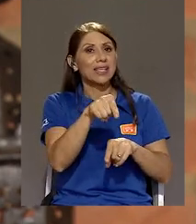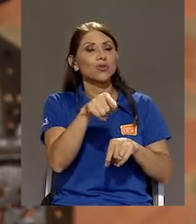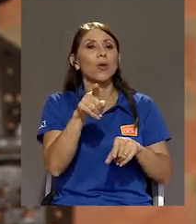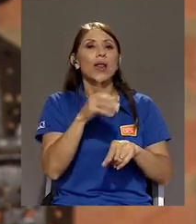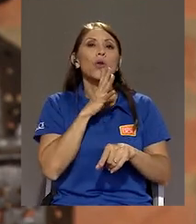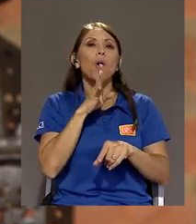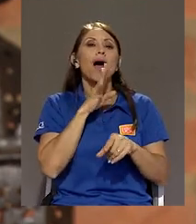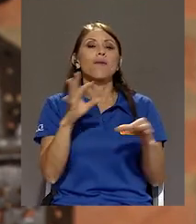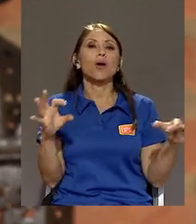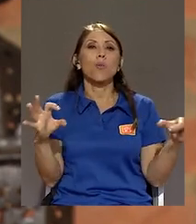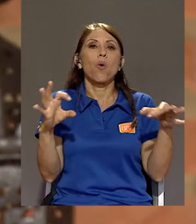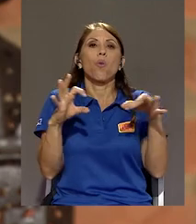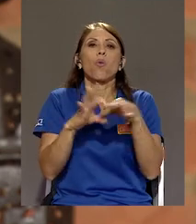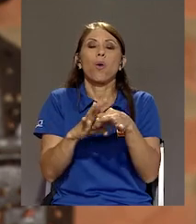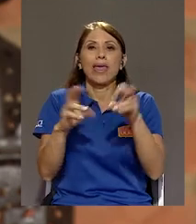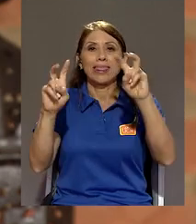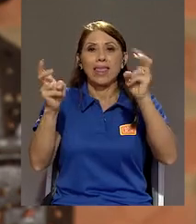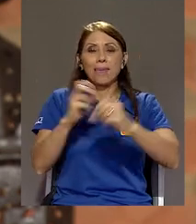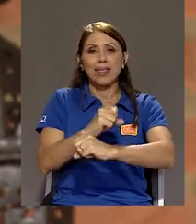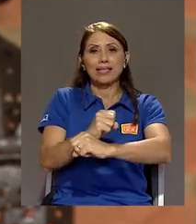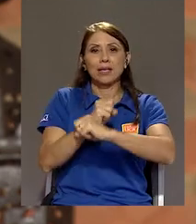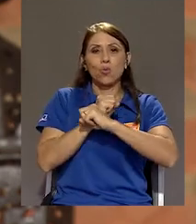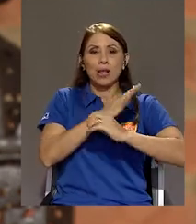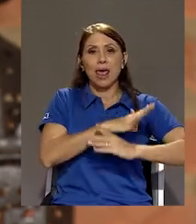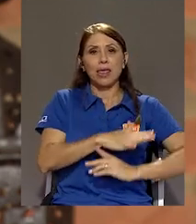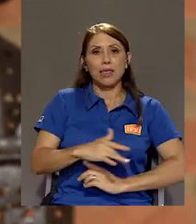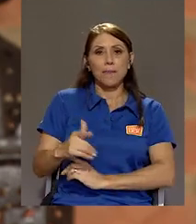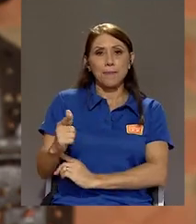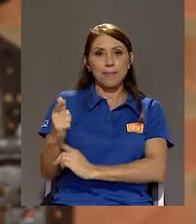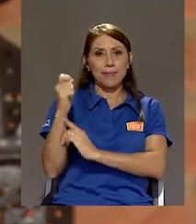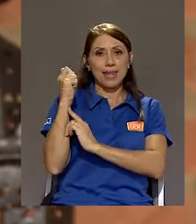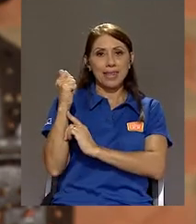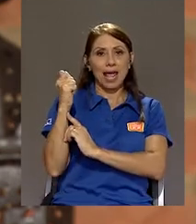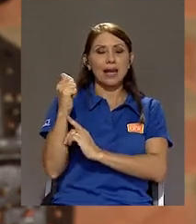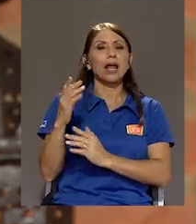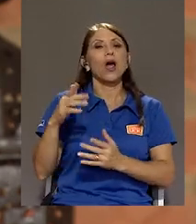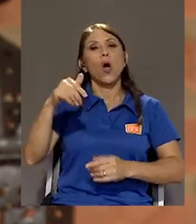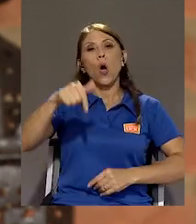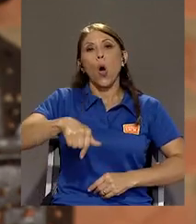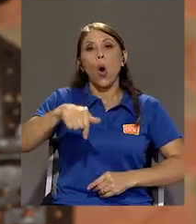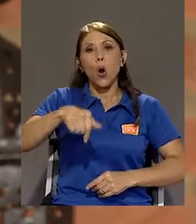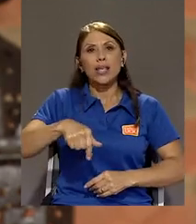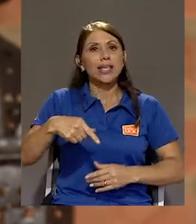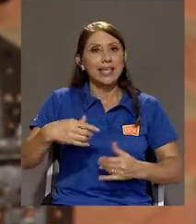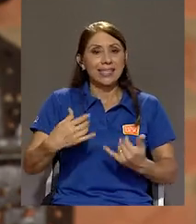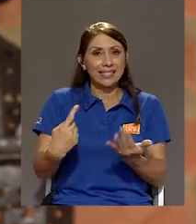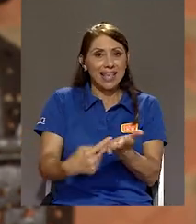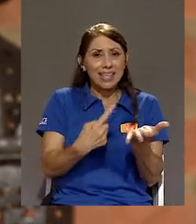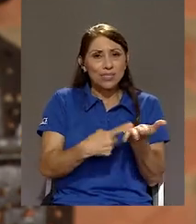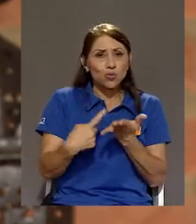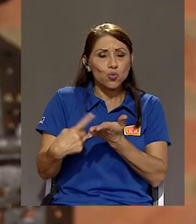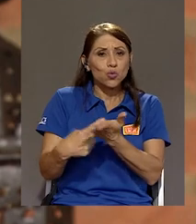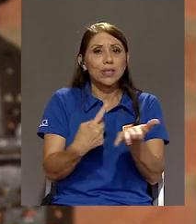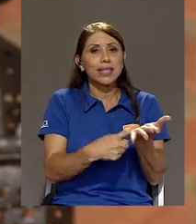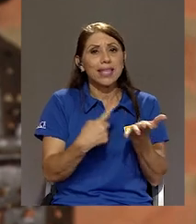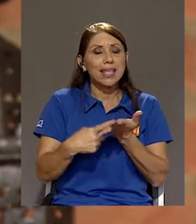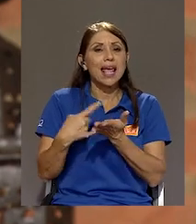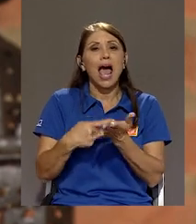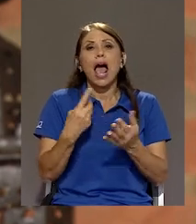seguridad militar. Y hoy precisamente se discutía cómo la interacción